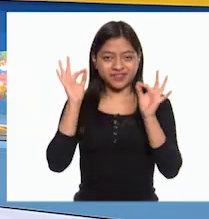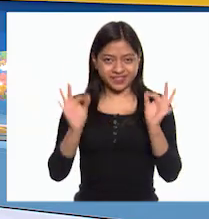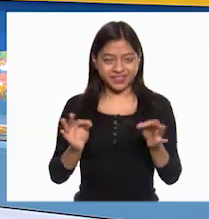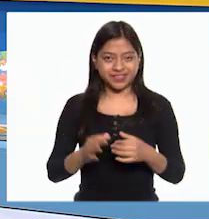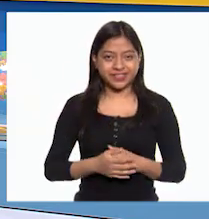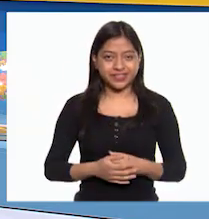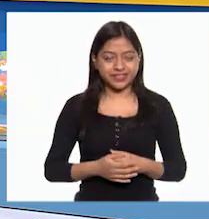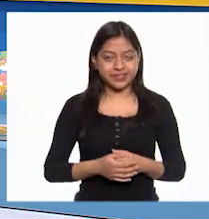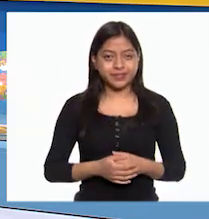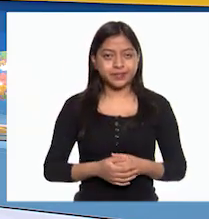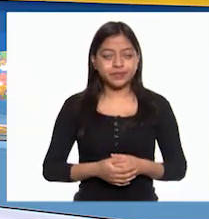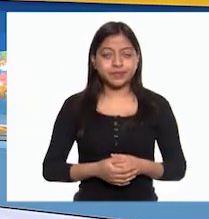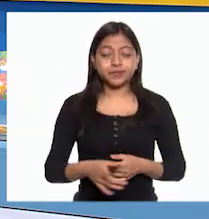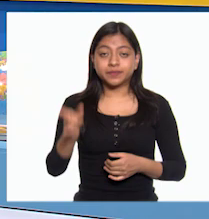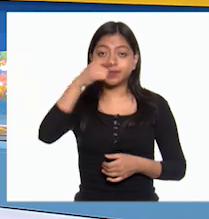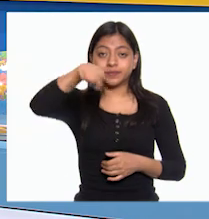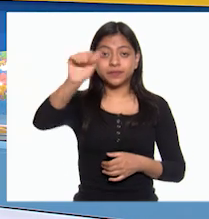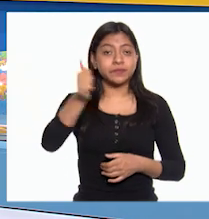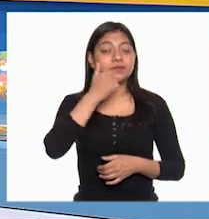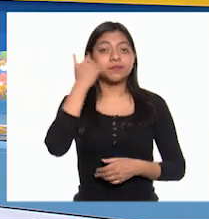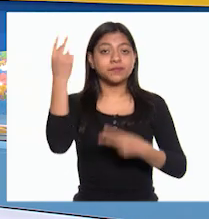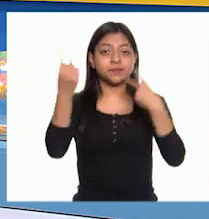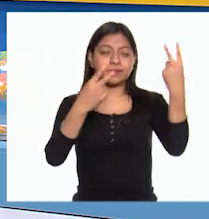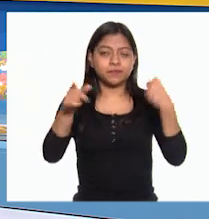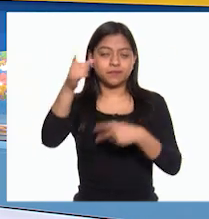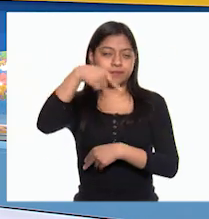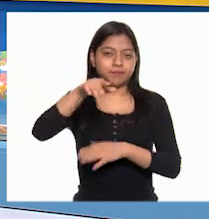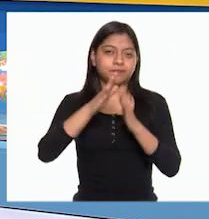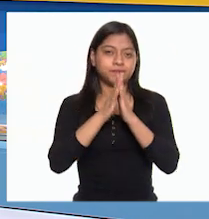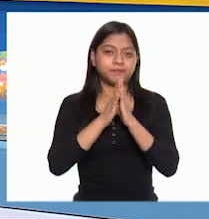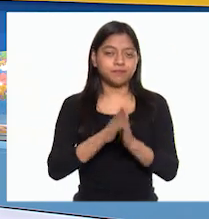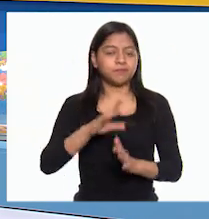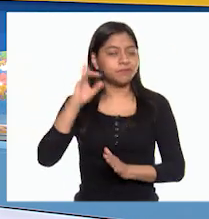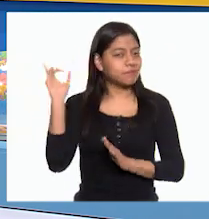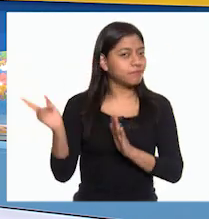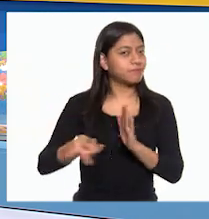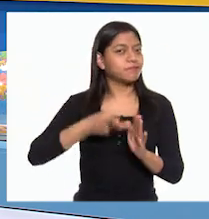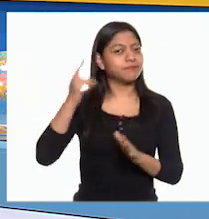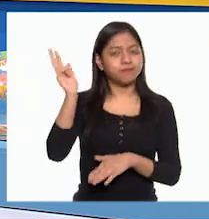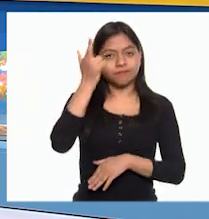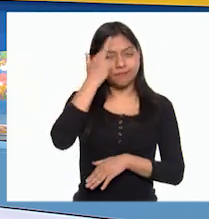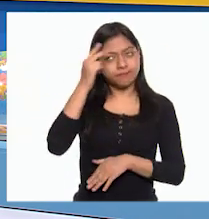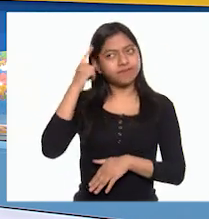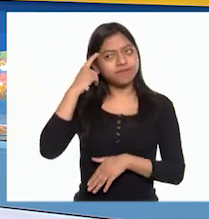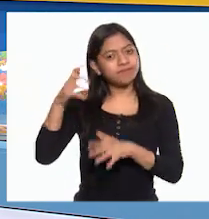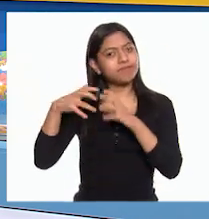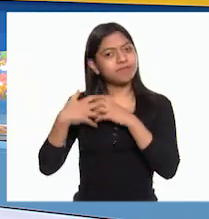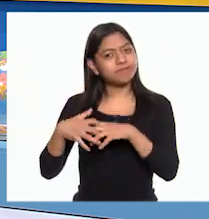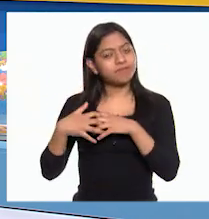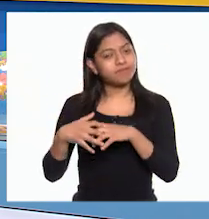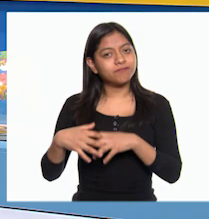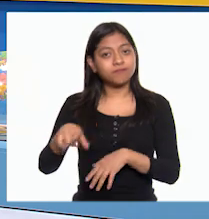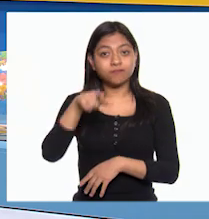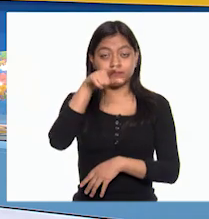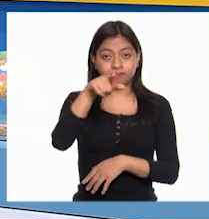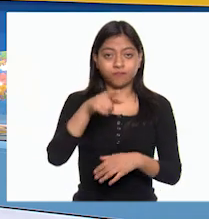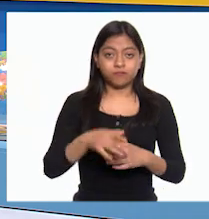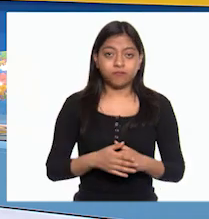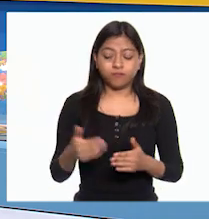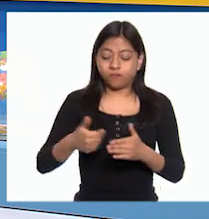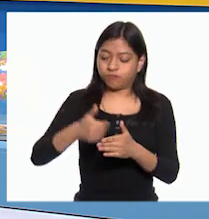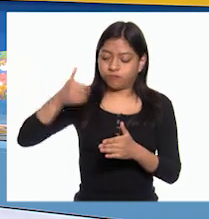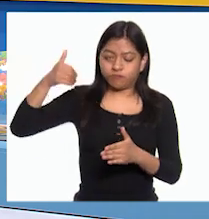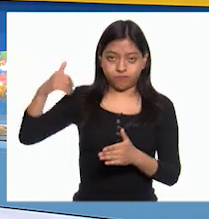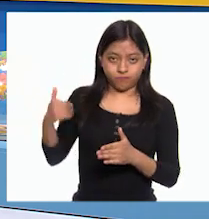María. Por otro lado, estudiantes, ahora les pido que vuelvan a recordar y a reflexionar sobre las experiencias que han